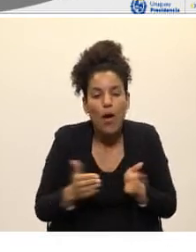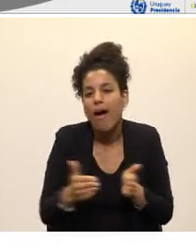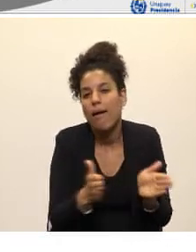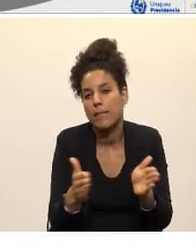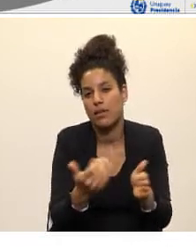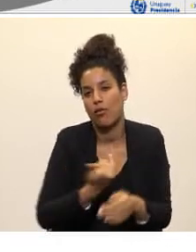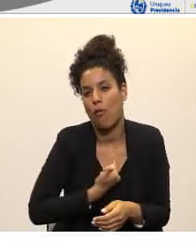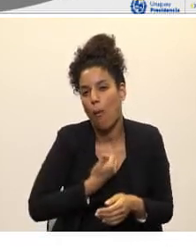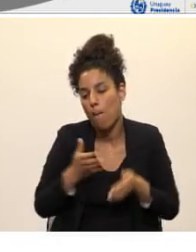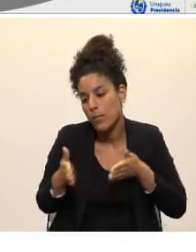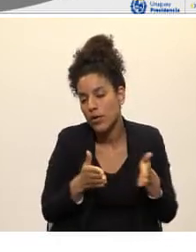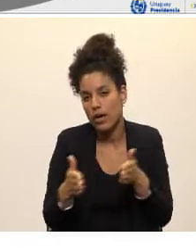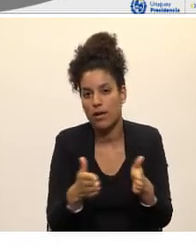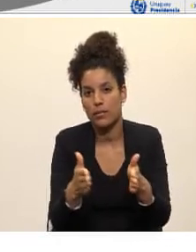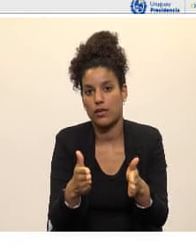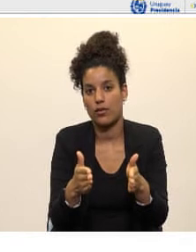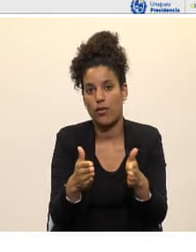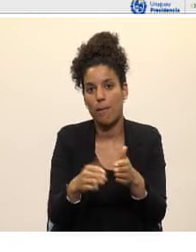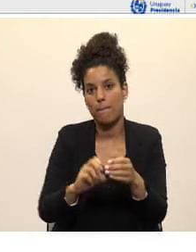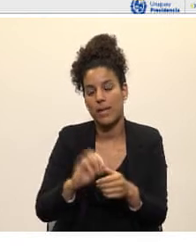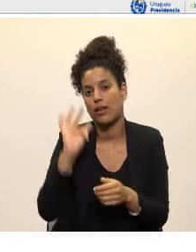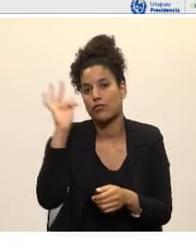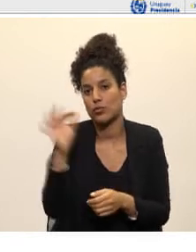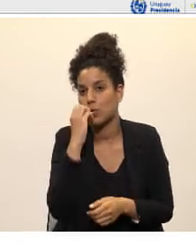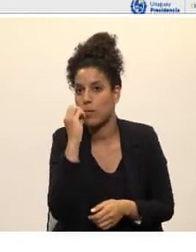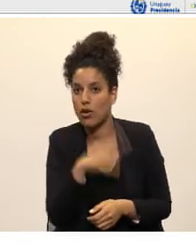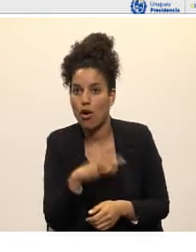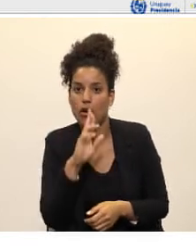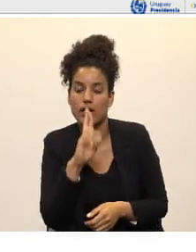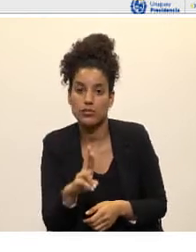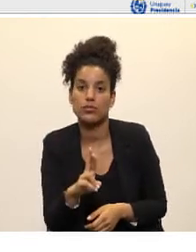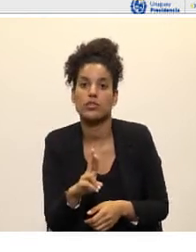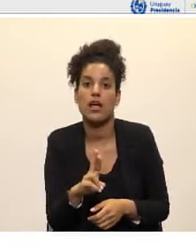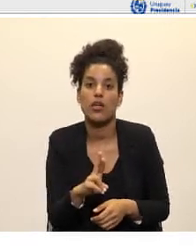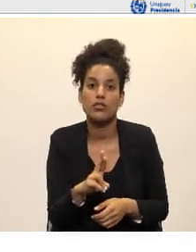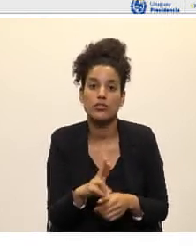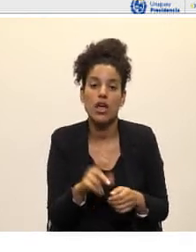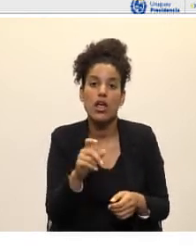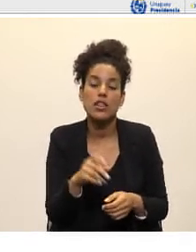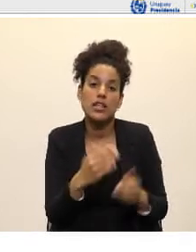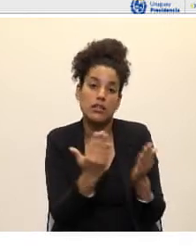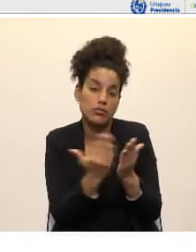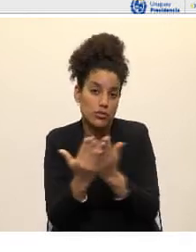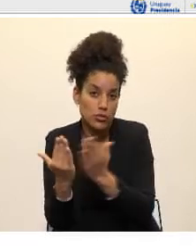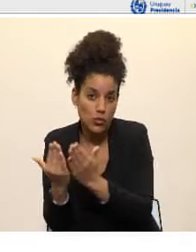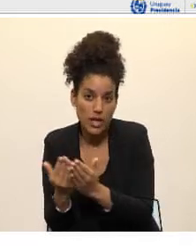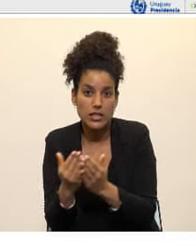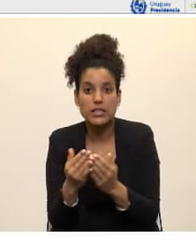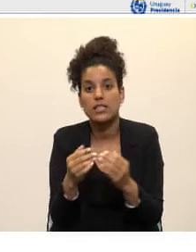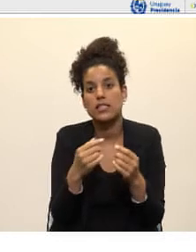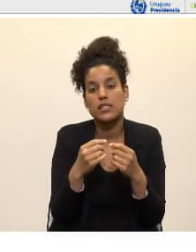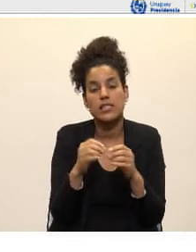buenos resultados e impacto en los aprendizajes, no solo de nuestros estudiantes, sino también de